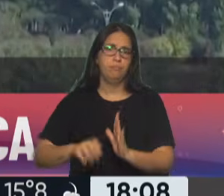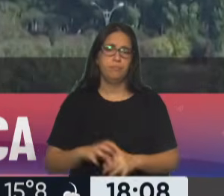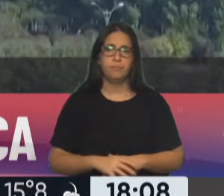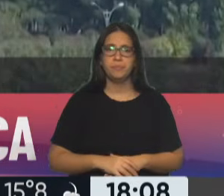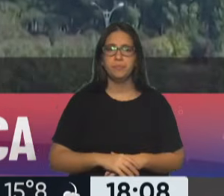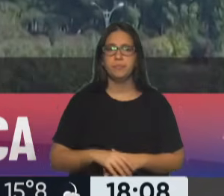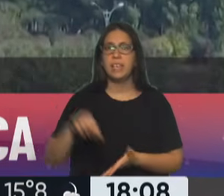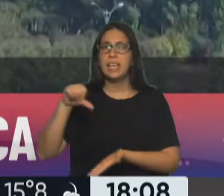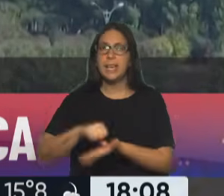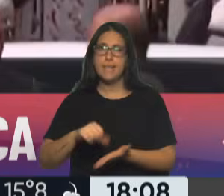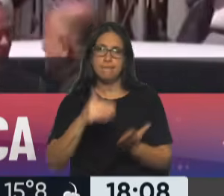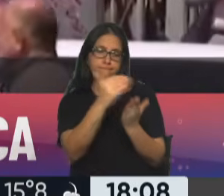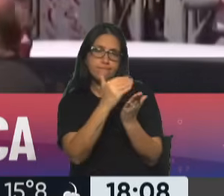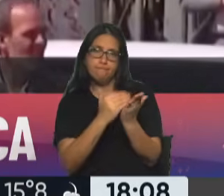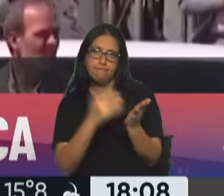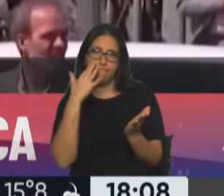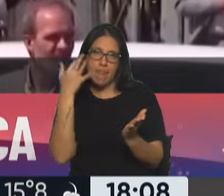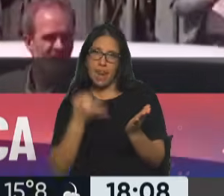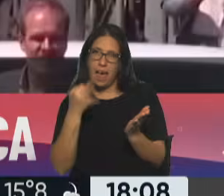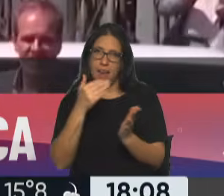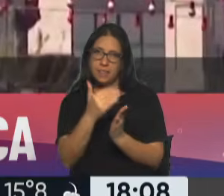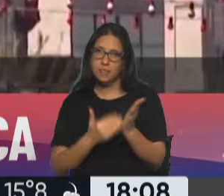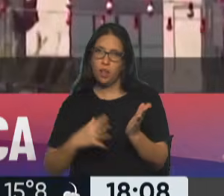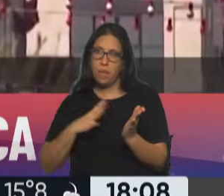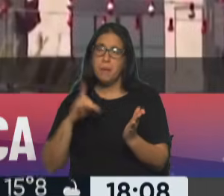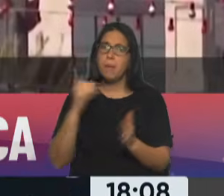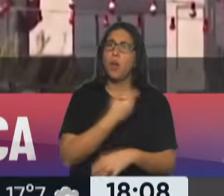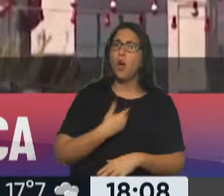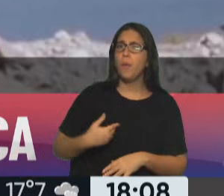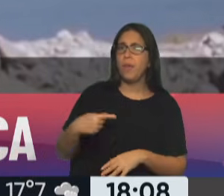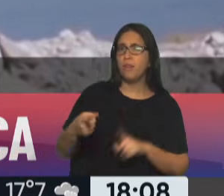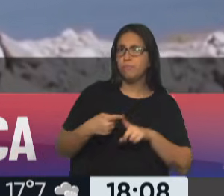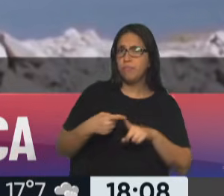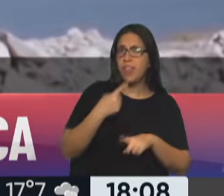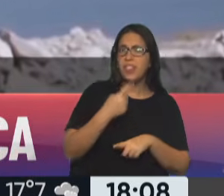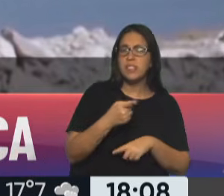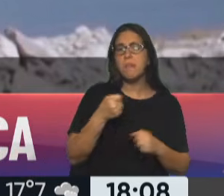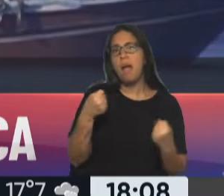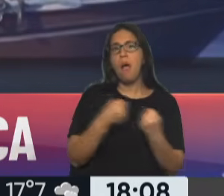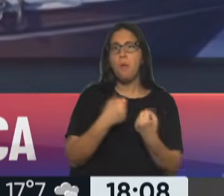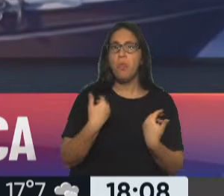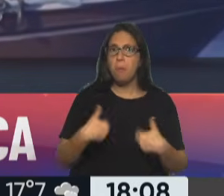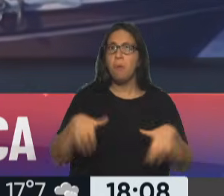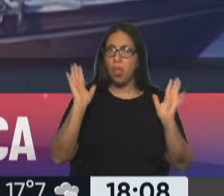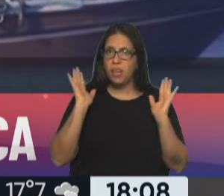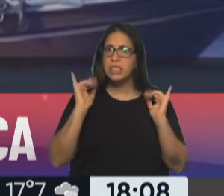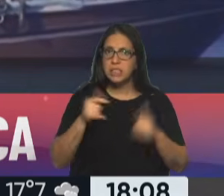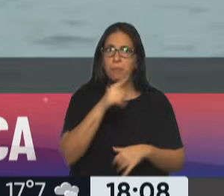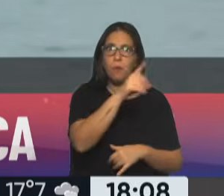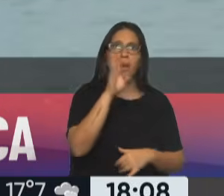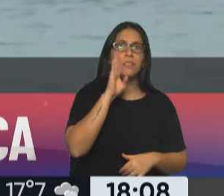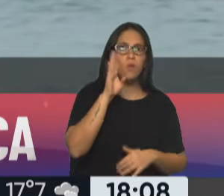Teherán aún analiza los términos, pero medios cercanos al gobierno iraní señalaron que el acuerdo era bastante factible porque Washington